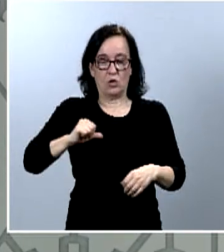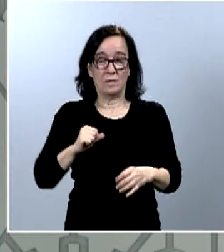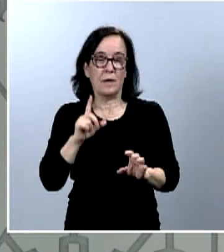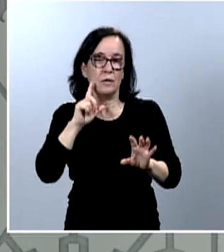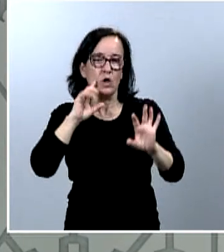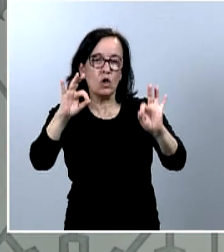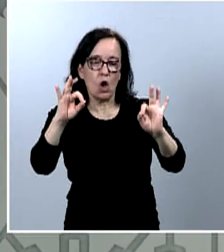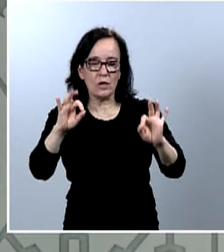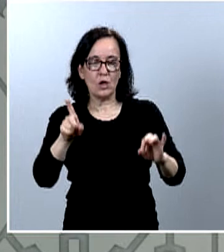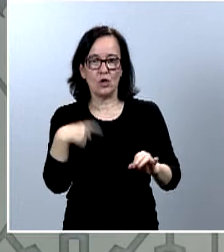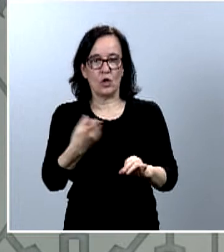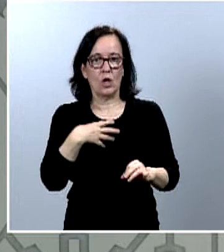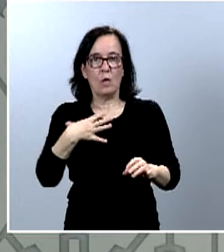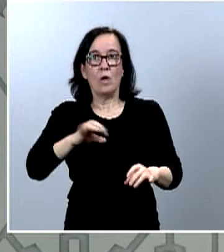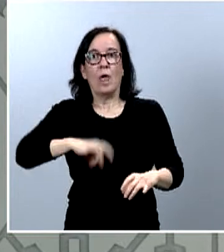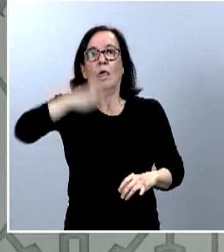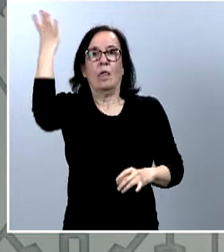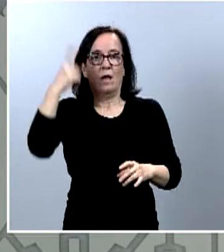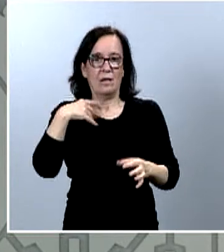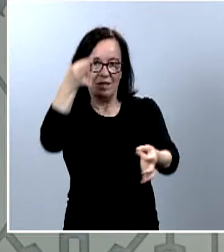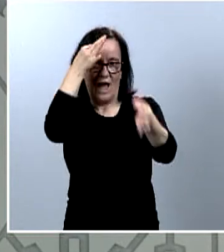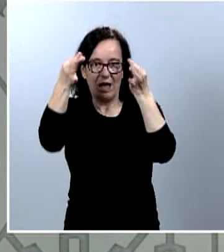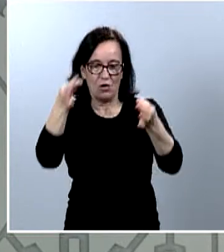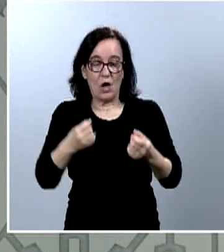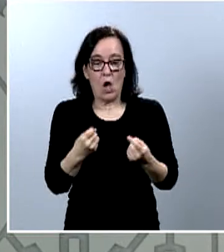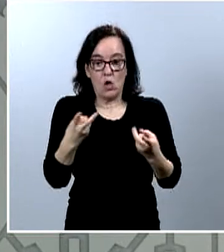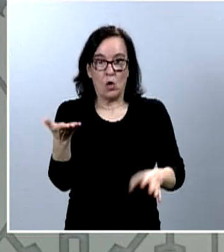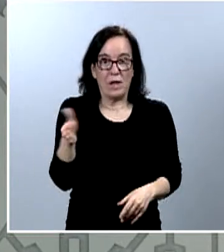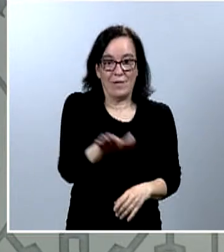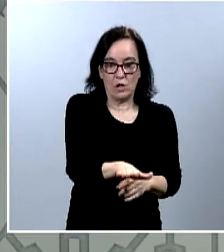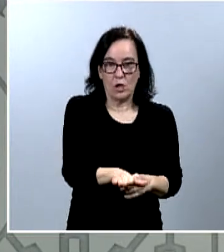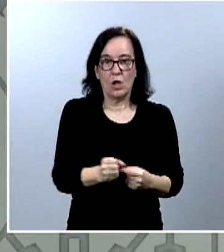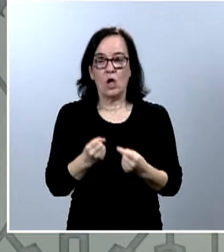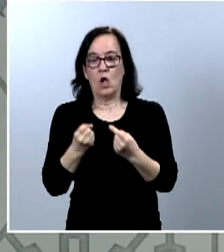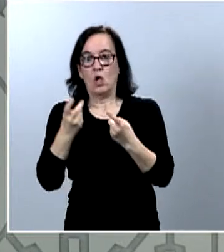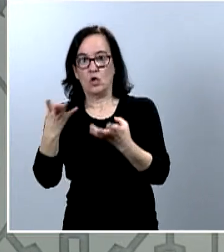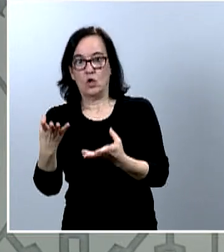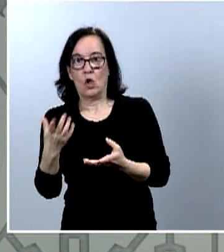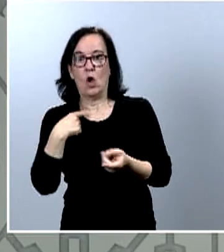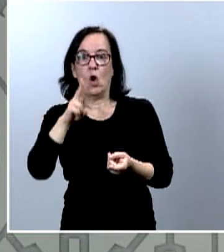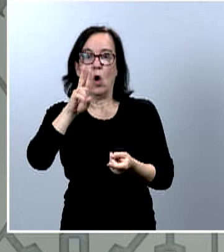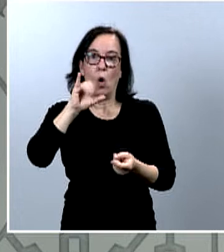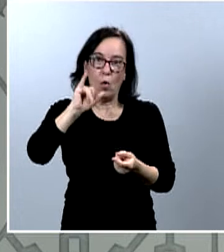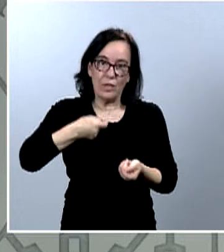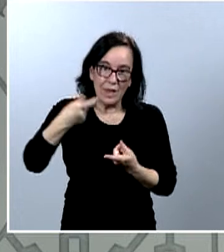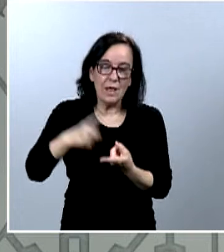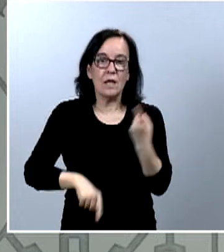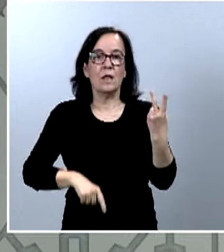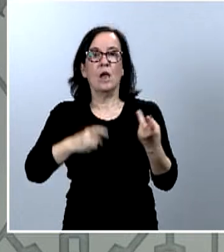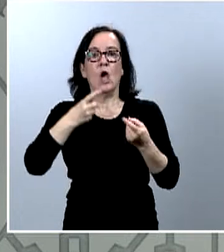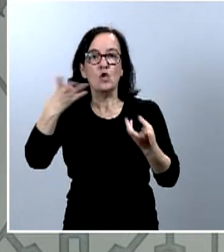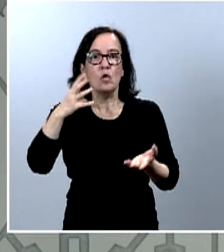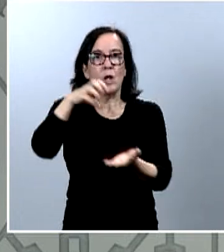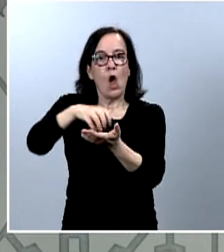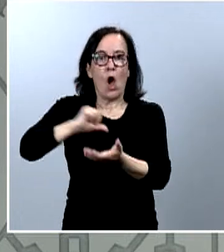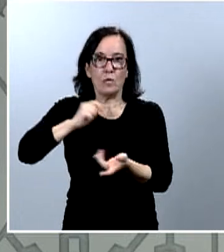nosotros no nos podemos inventar los datos. El número de fallecidos, el número de ingresados en UCIs, el número de ingresados en los hospitales,